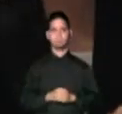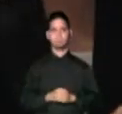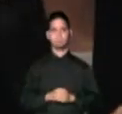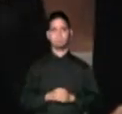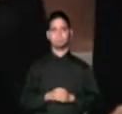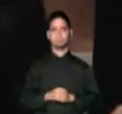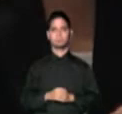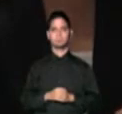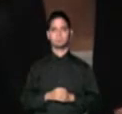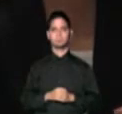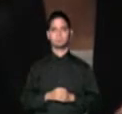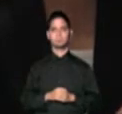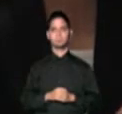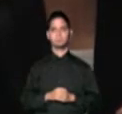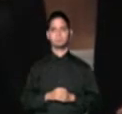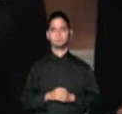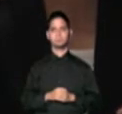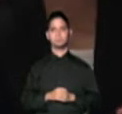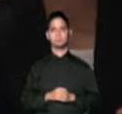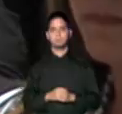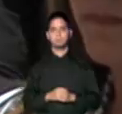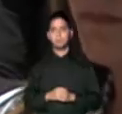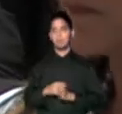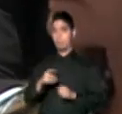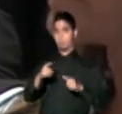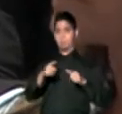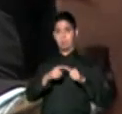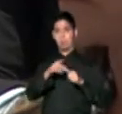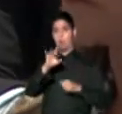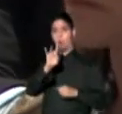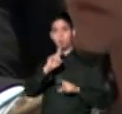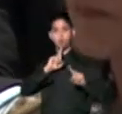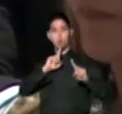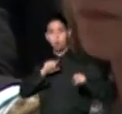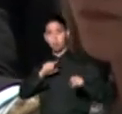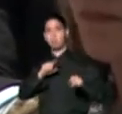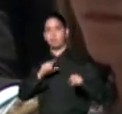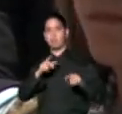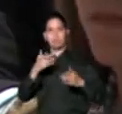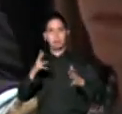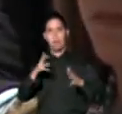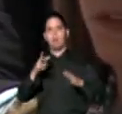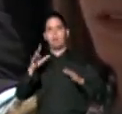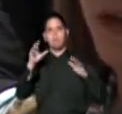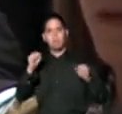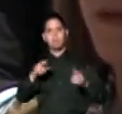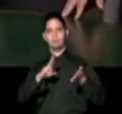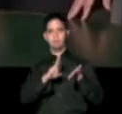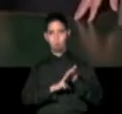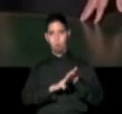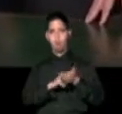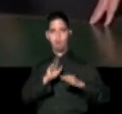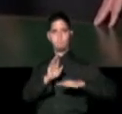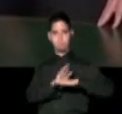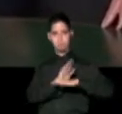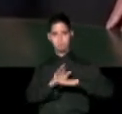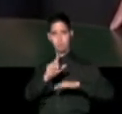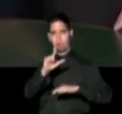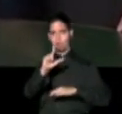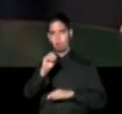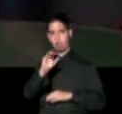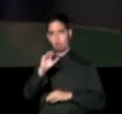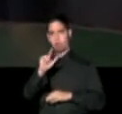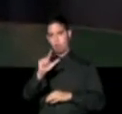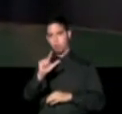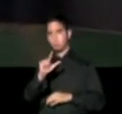primeras 8 órdenes ejecutivas que ya firmó el presidente, sobre todo en el comercio local, en el área tributaria,